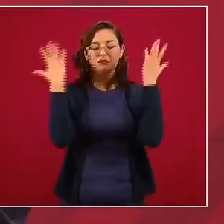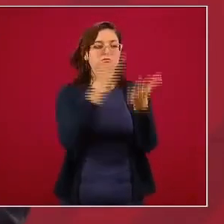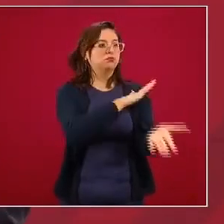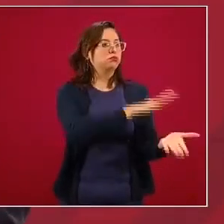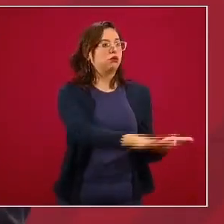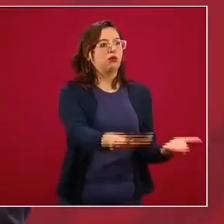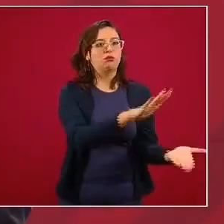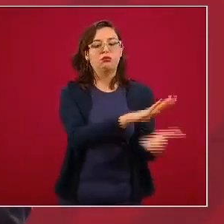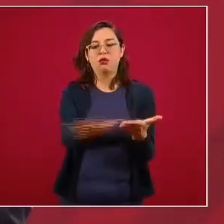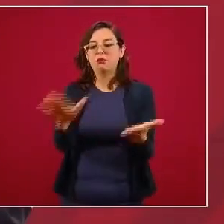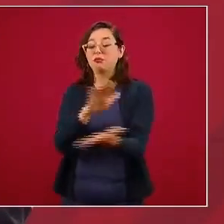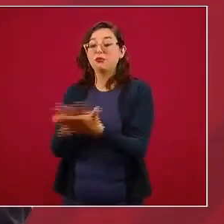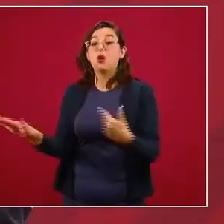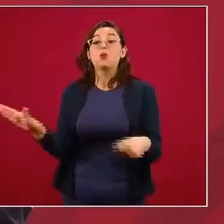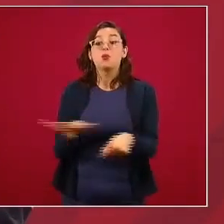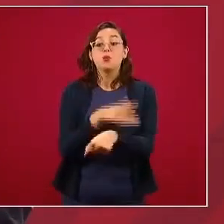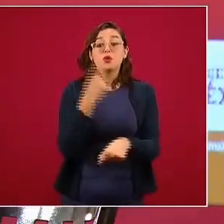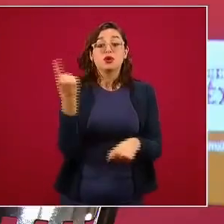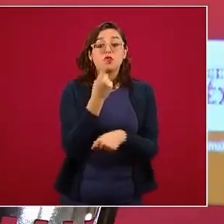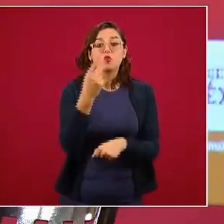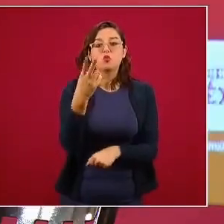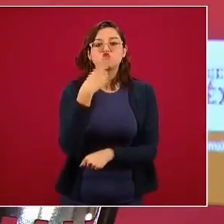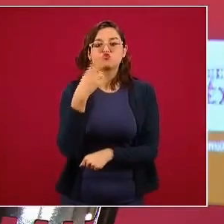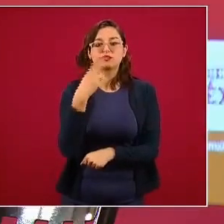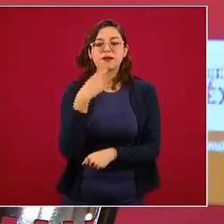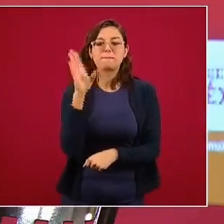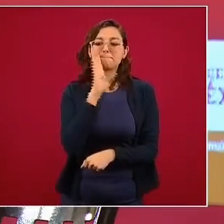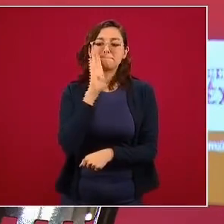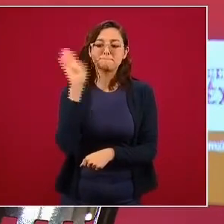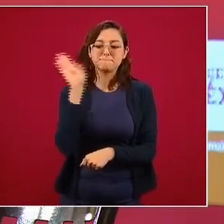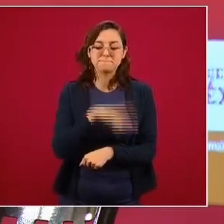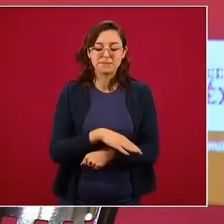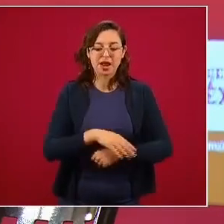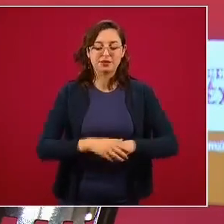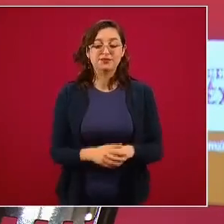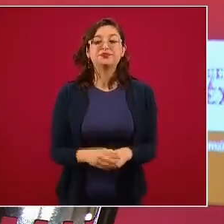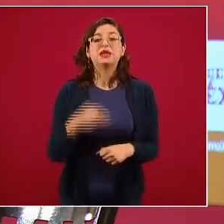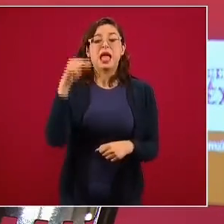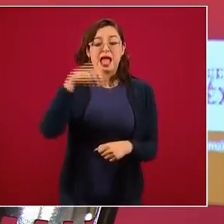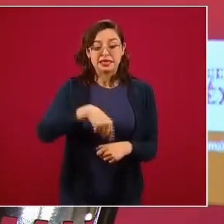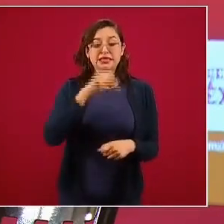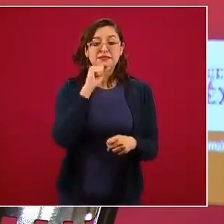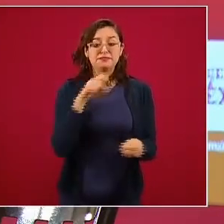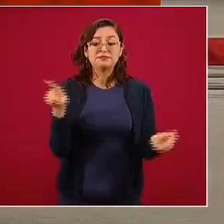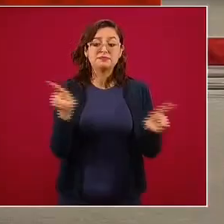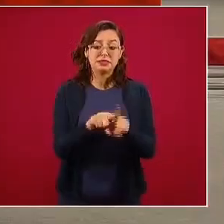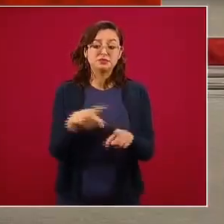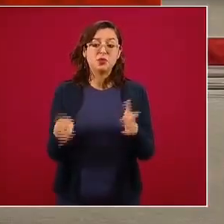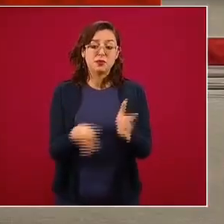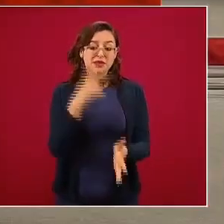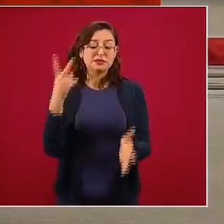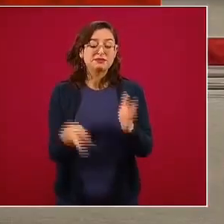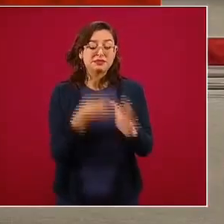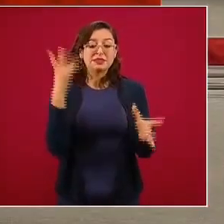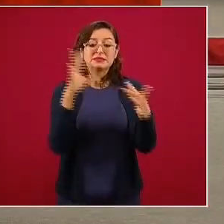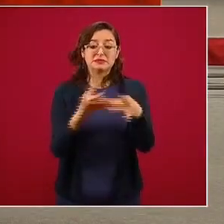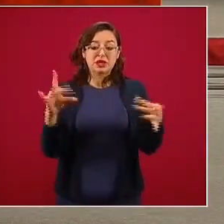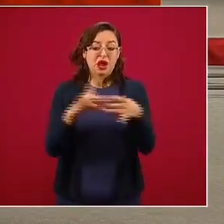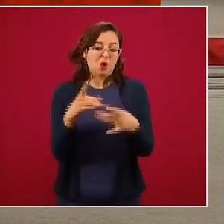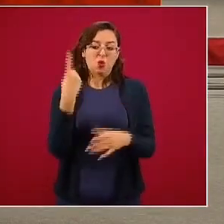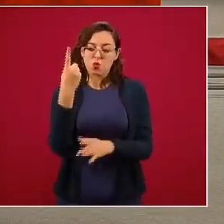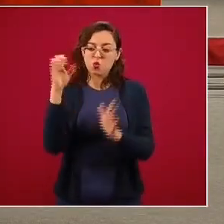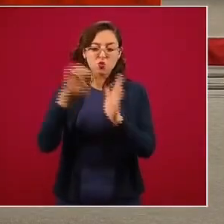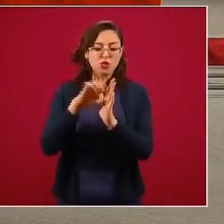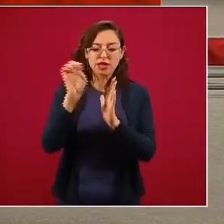súbita, por un uso inadecuado. Aquí en otras ocasiones, ya no lo habíamos retomado, pero habíamos puesto un